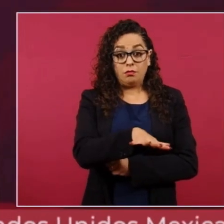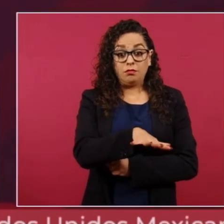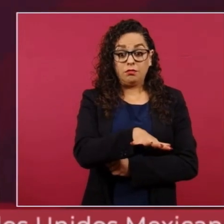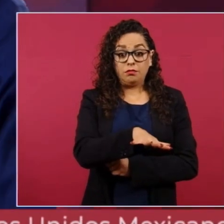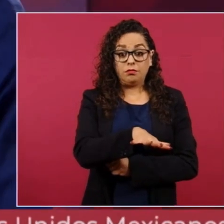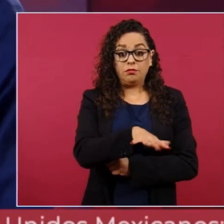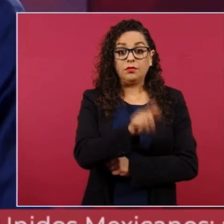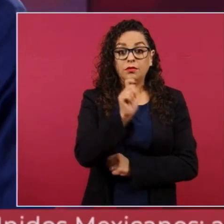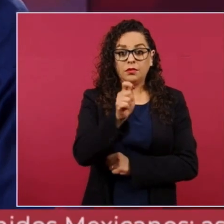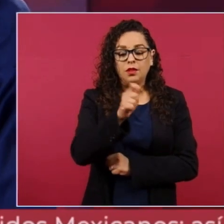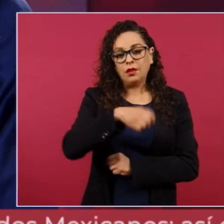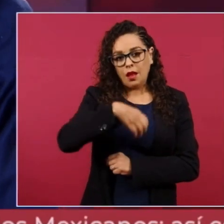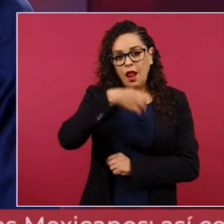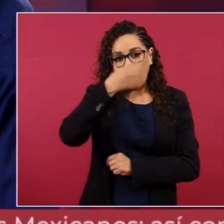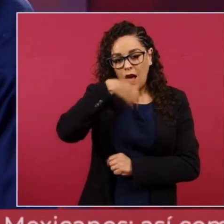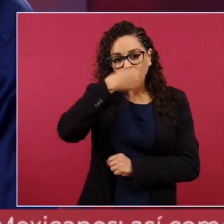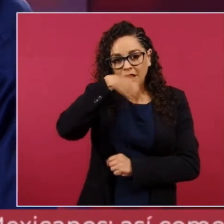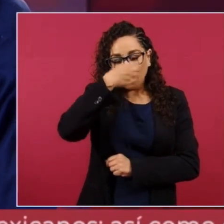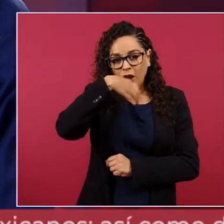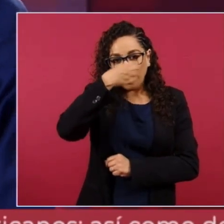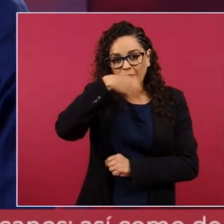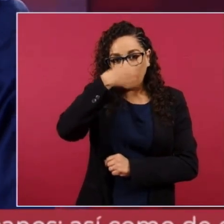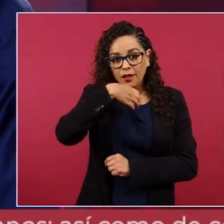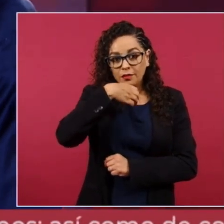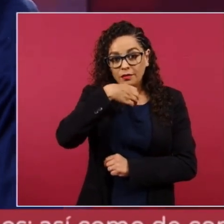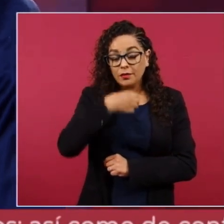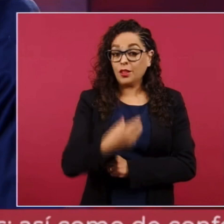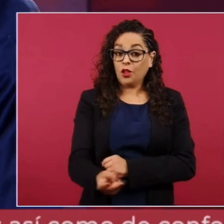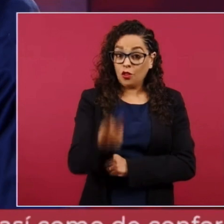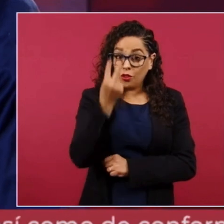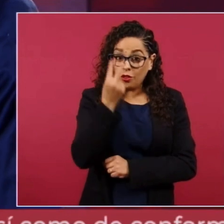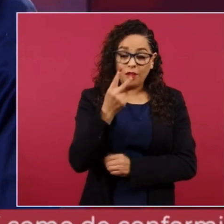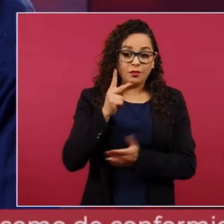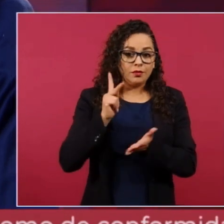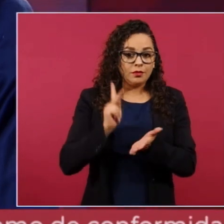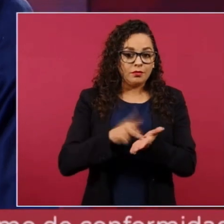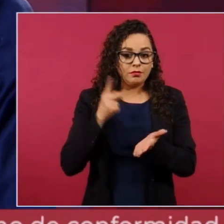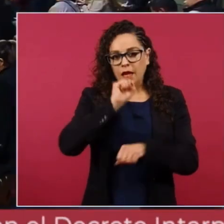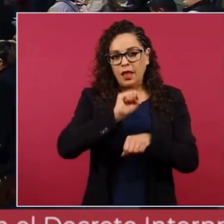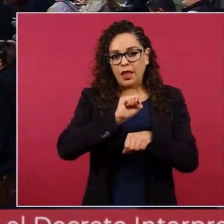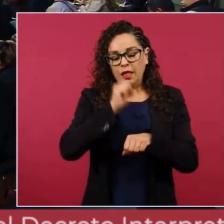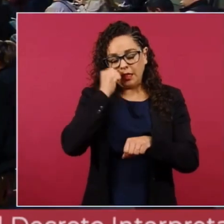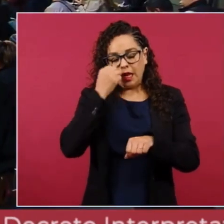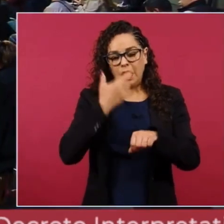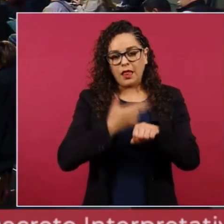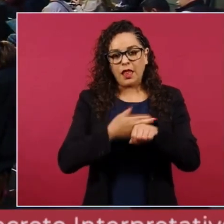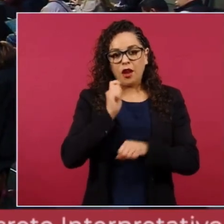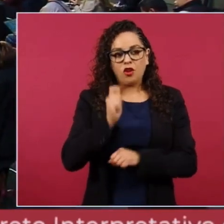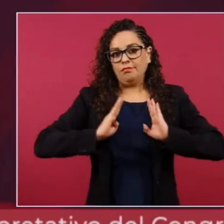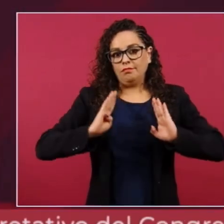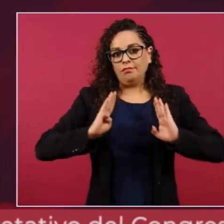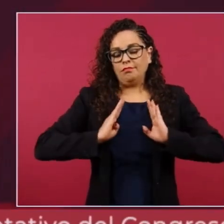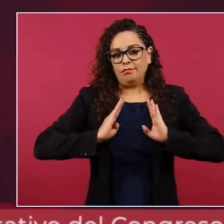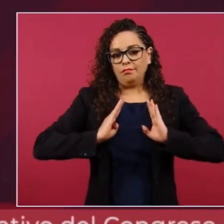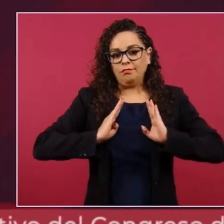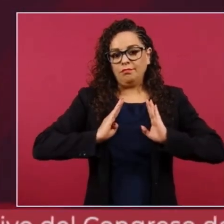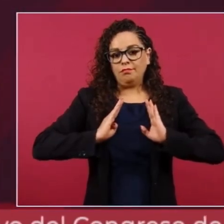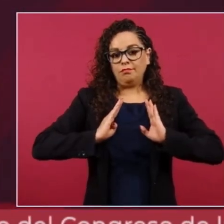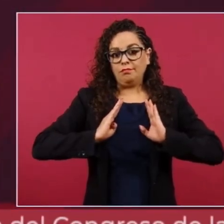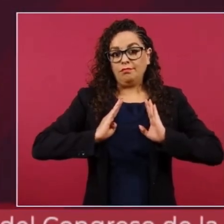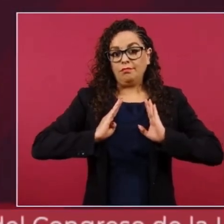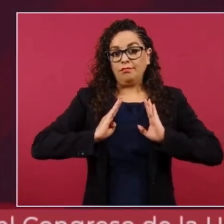Lázaro Cárdenas del Río, y fue 2 veces secretario de la Defensa. Eso no se debe de olvidar. Pero